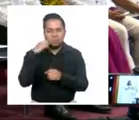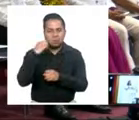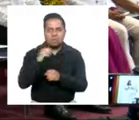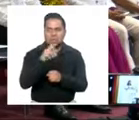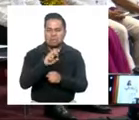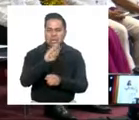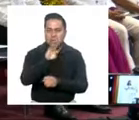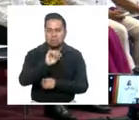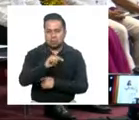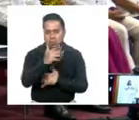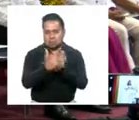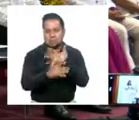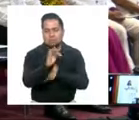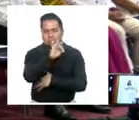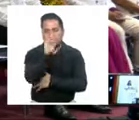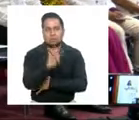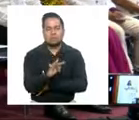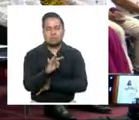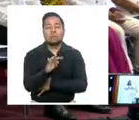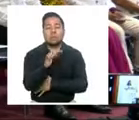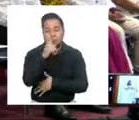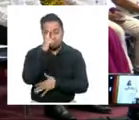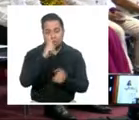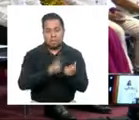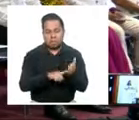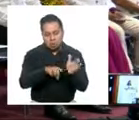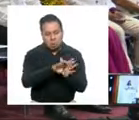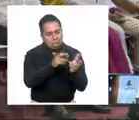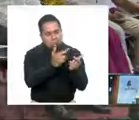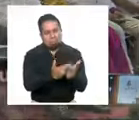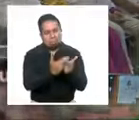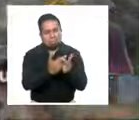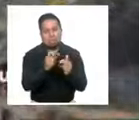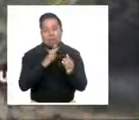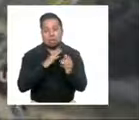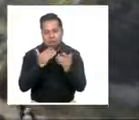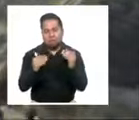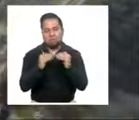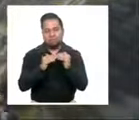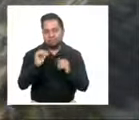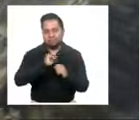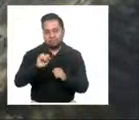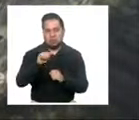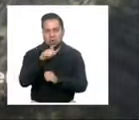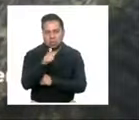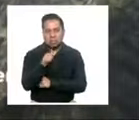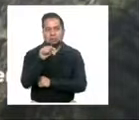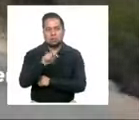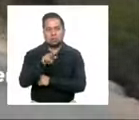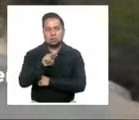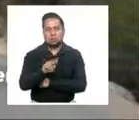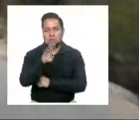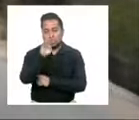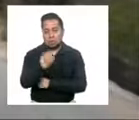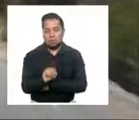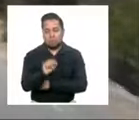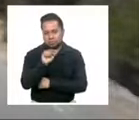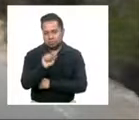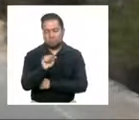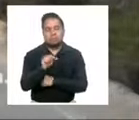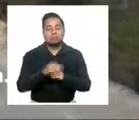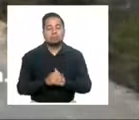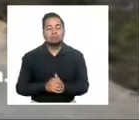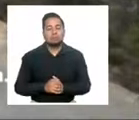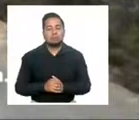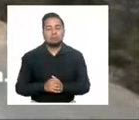el 39.15% de las habitaciones disponibles, con un crecimiento de 11.89 puntos. Y